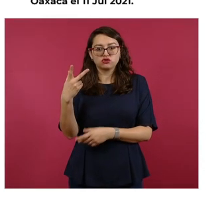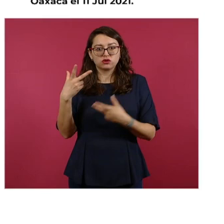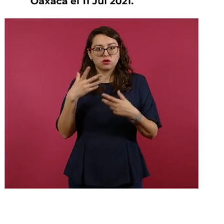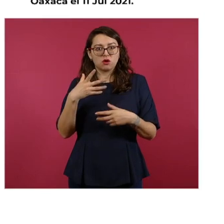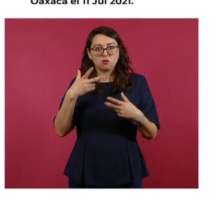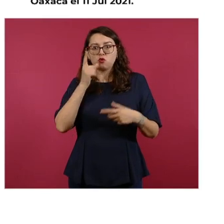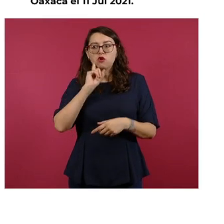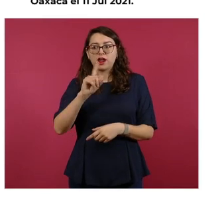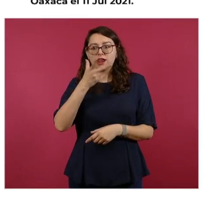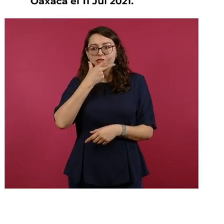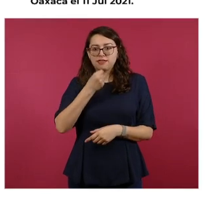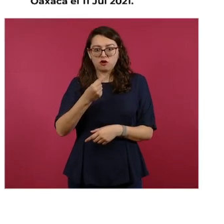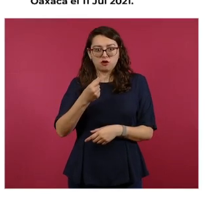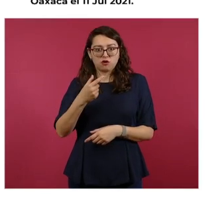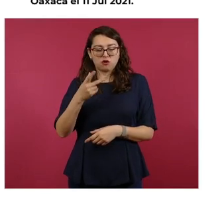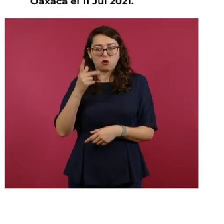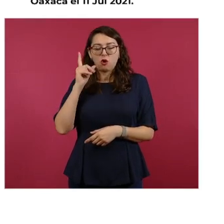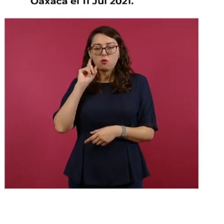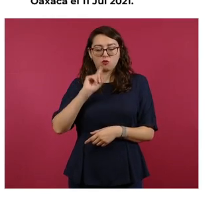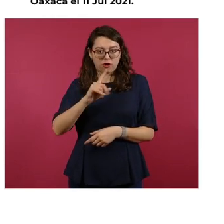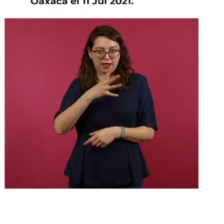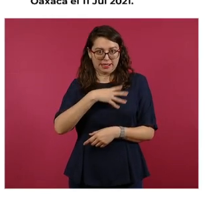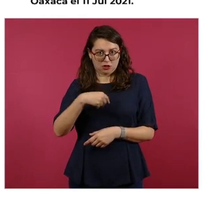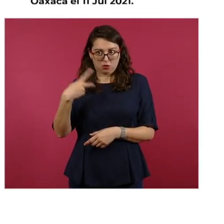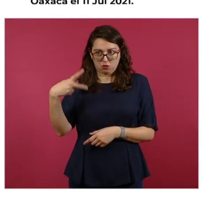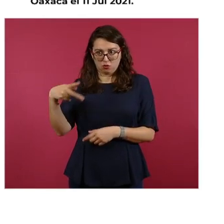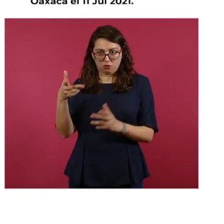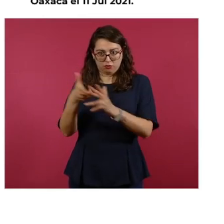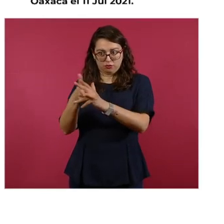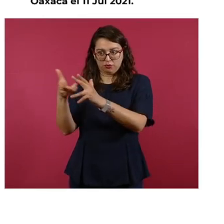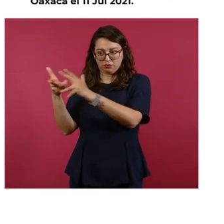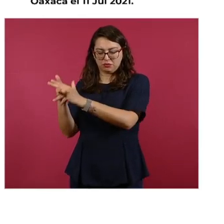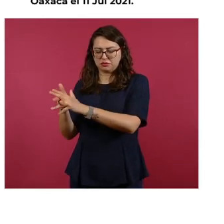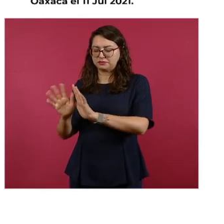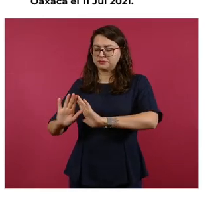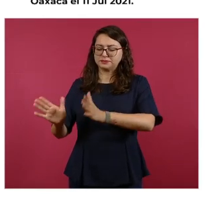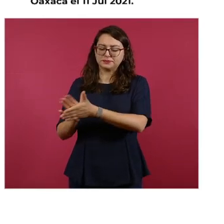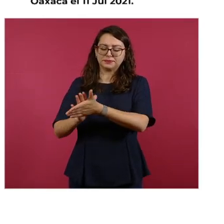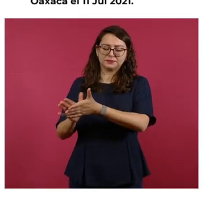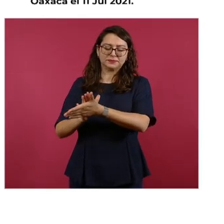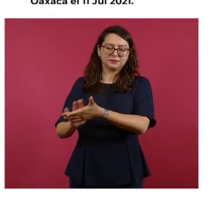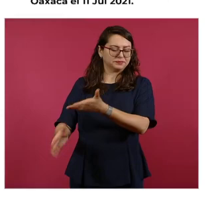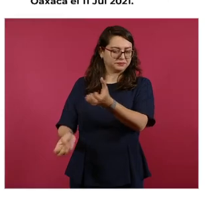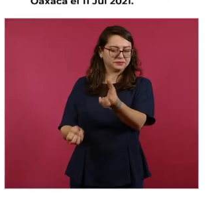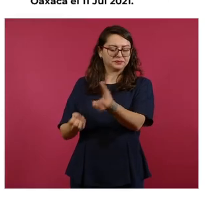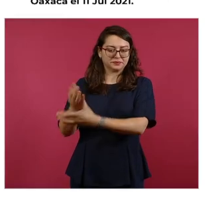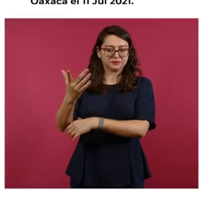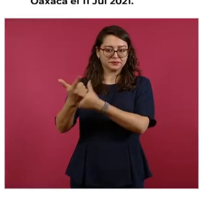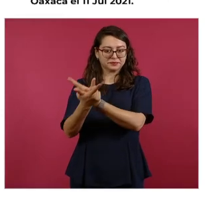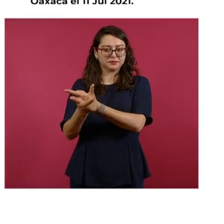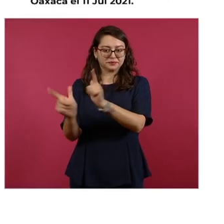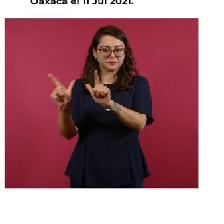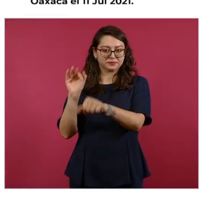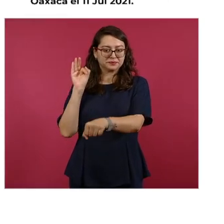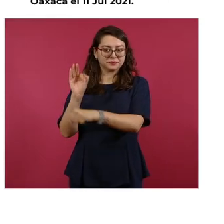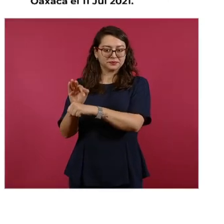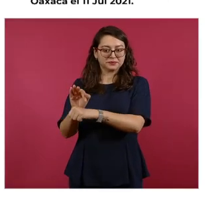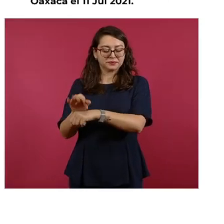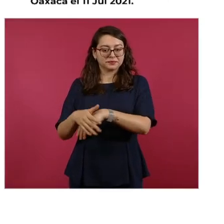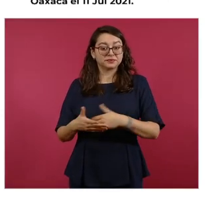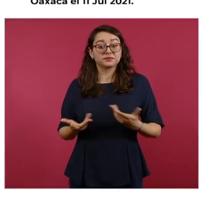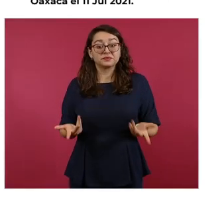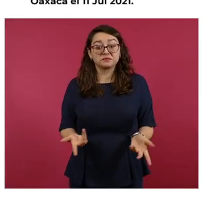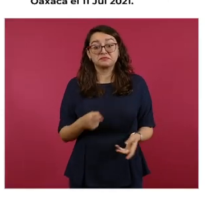hijo, absolviéndolo de la responsabilidad penal y ordenando su inmediata libertad. De acuerdo con el colegiado, las pruebas